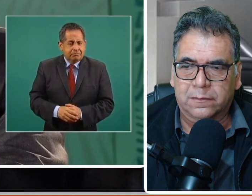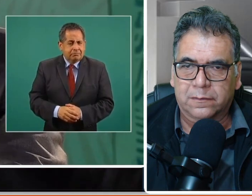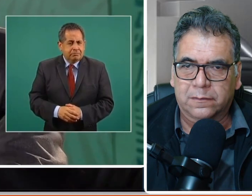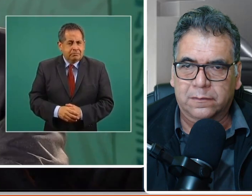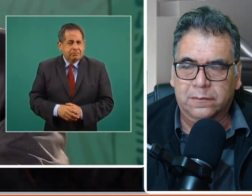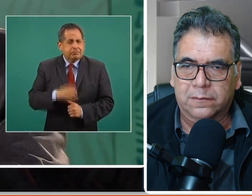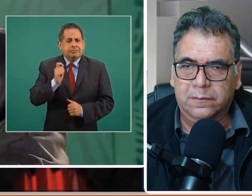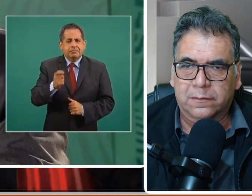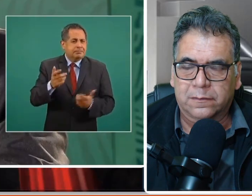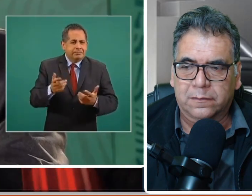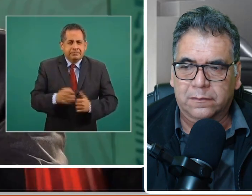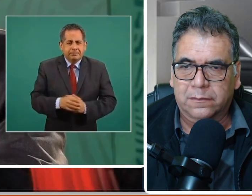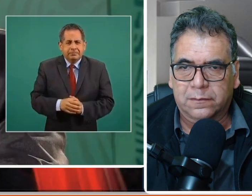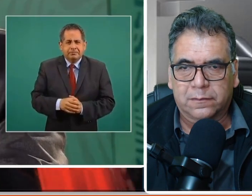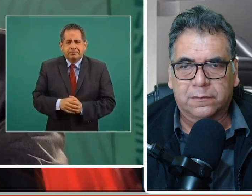porque